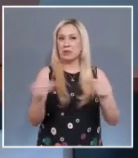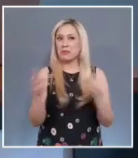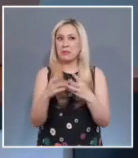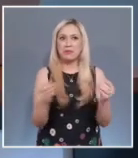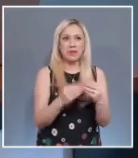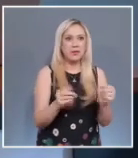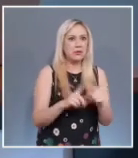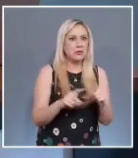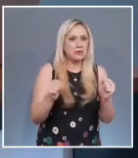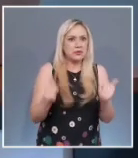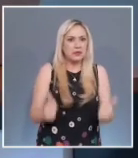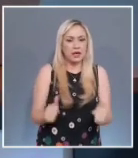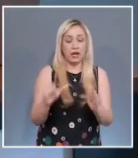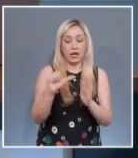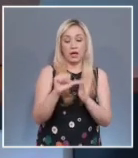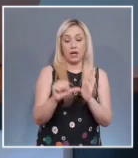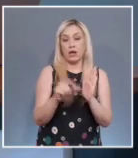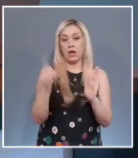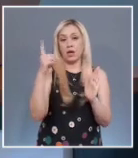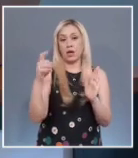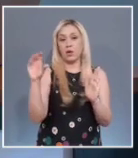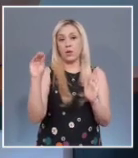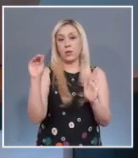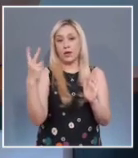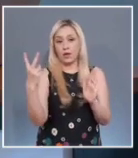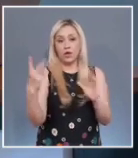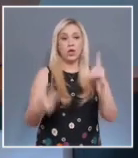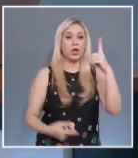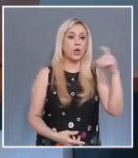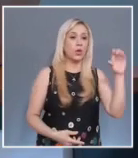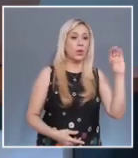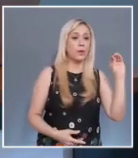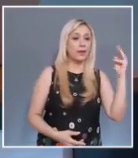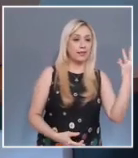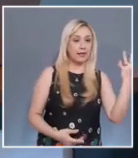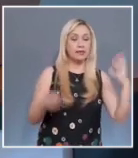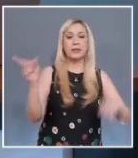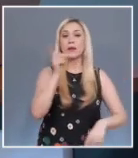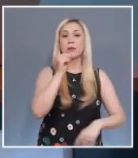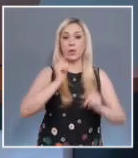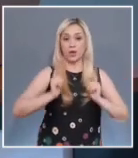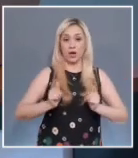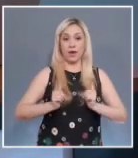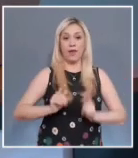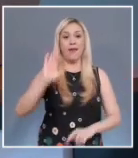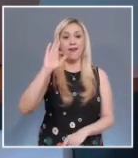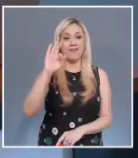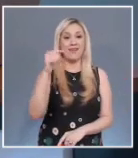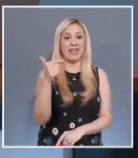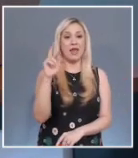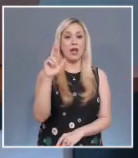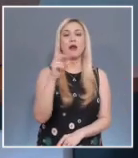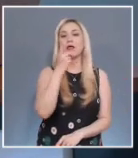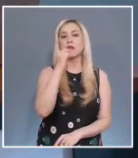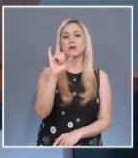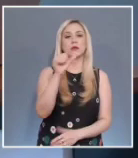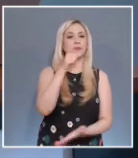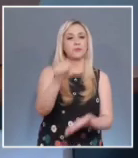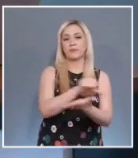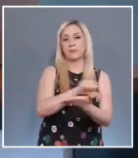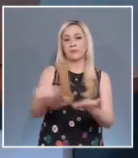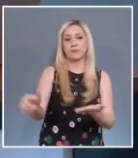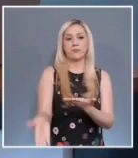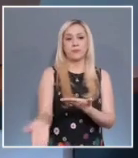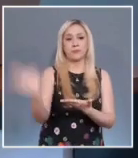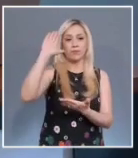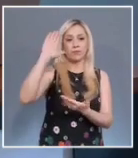de la Ley de Amparo, la Fiscalía General de la República ha procedido a separar de su cargo precisamente al agente del